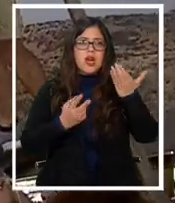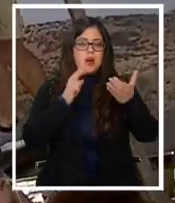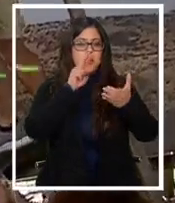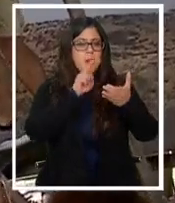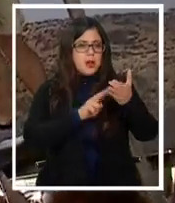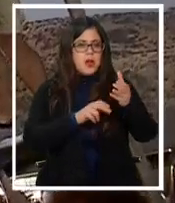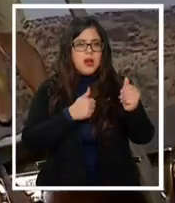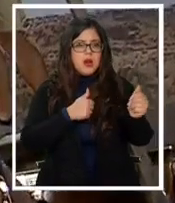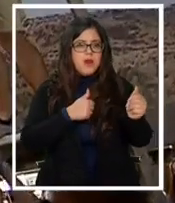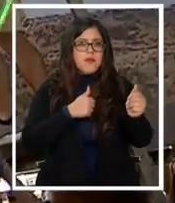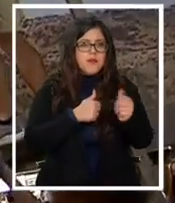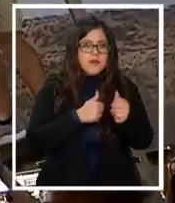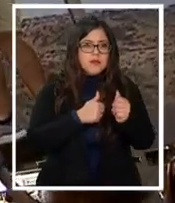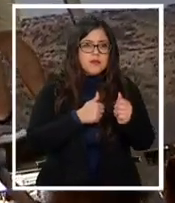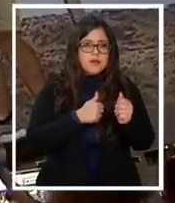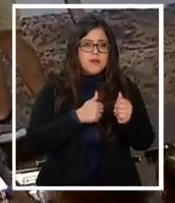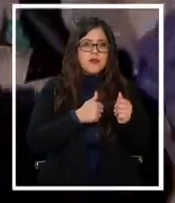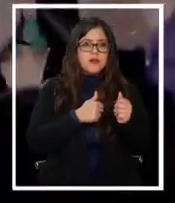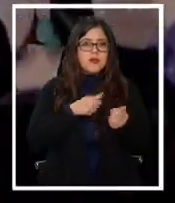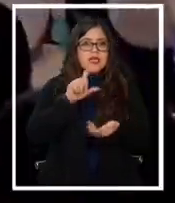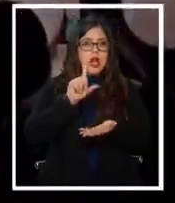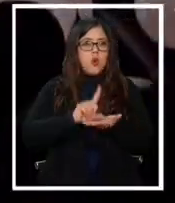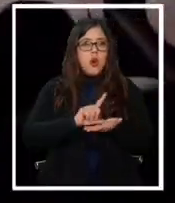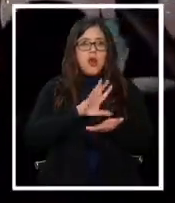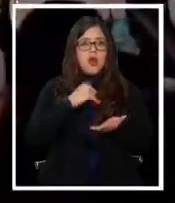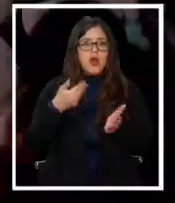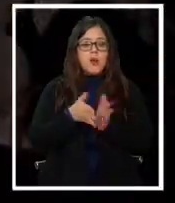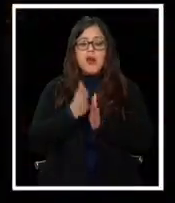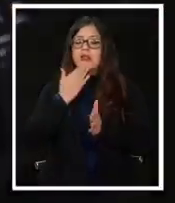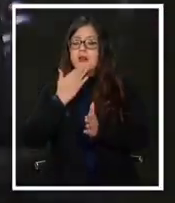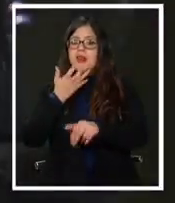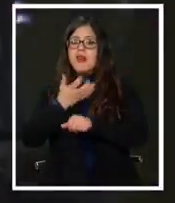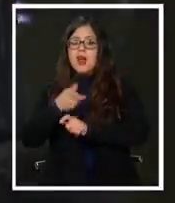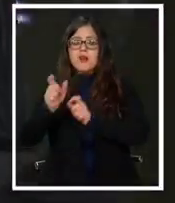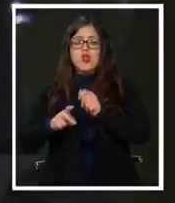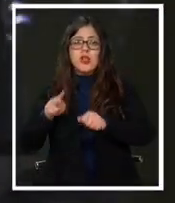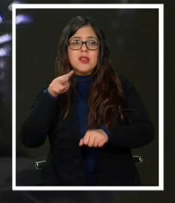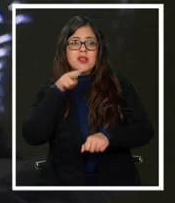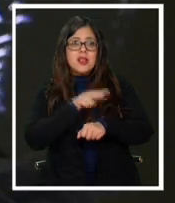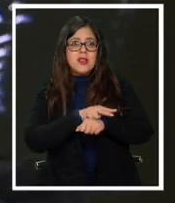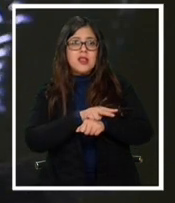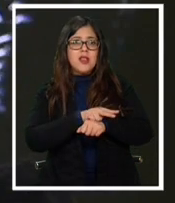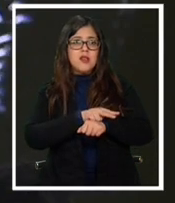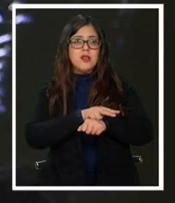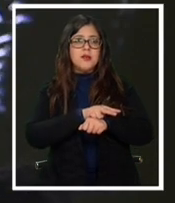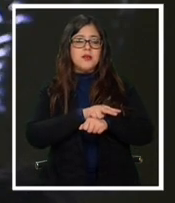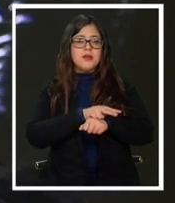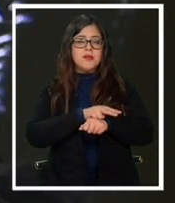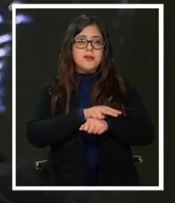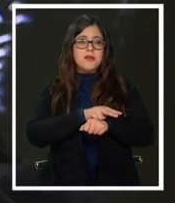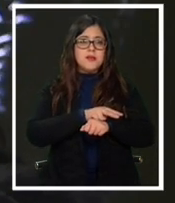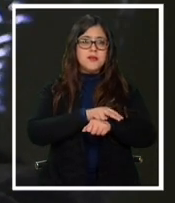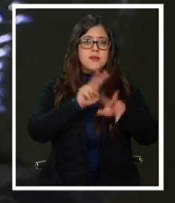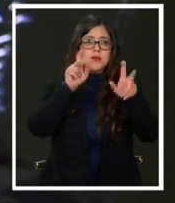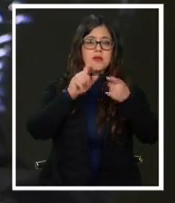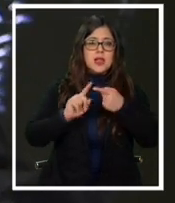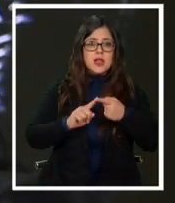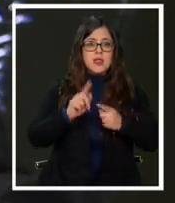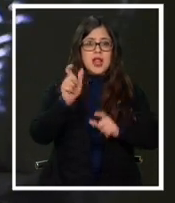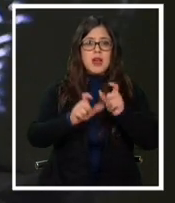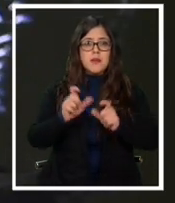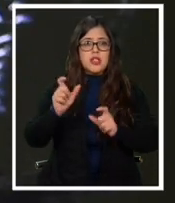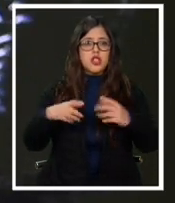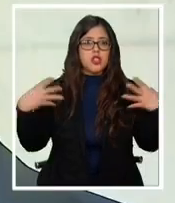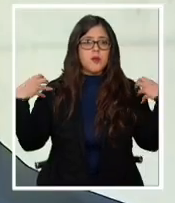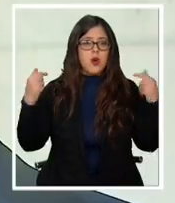a metros de la escena del crimen. Además, se cuenta con testimonios irrefutables en cuanto a la participación de los